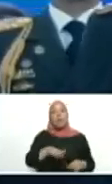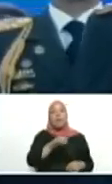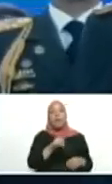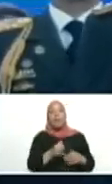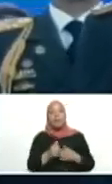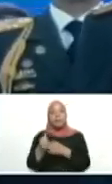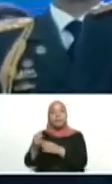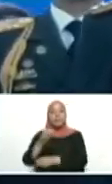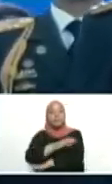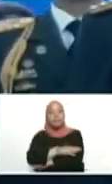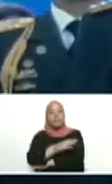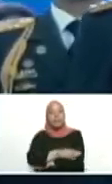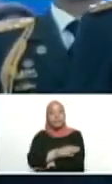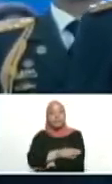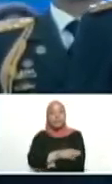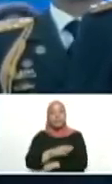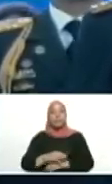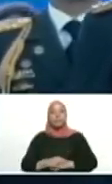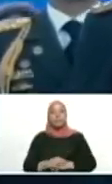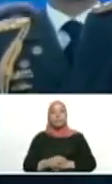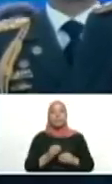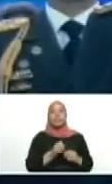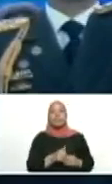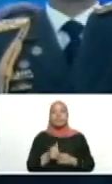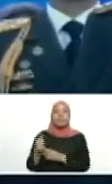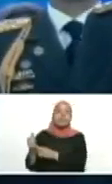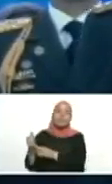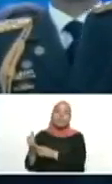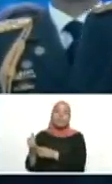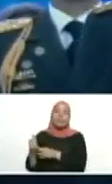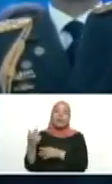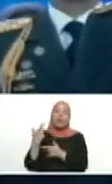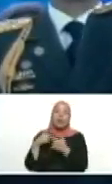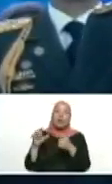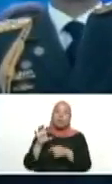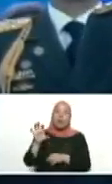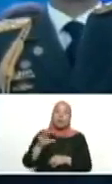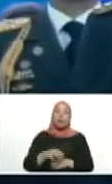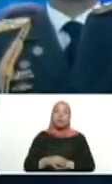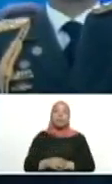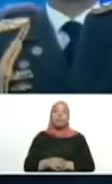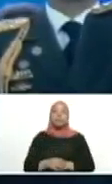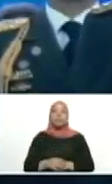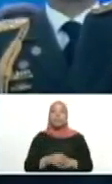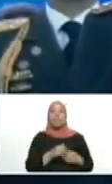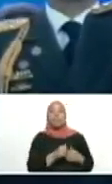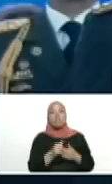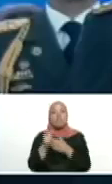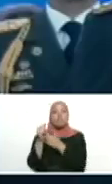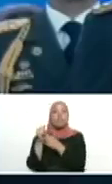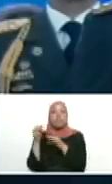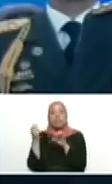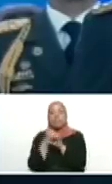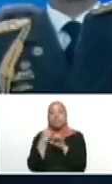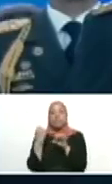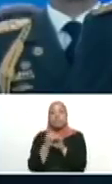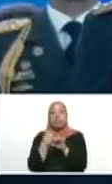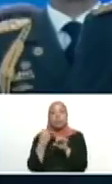liderazgo moral, un liderazgo patriota, un liderazgo